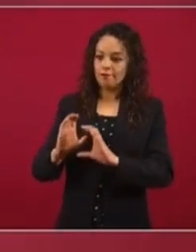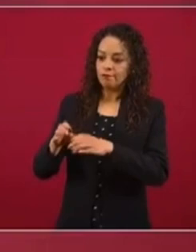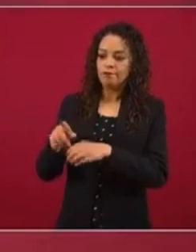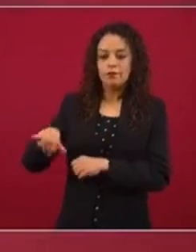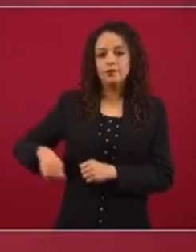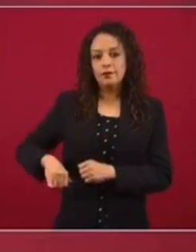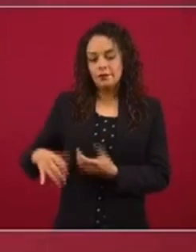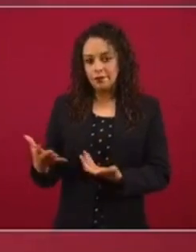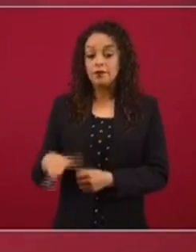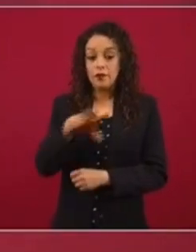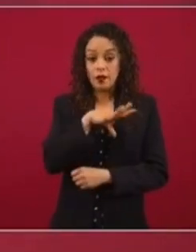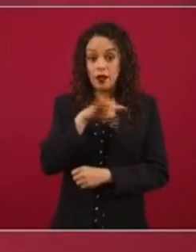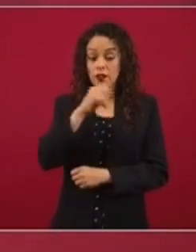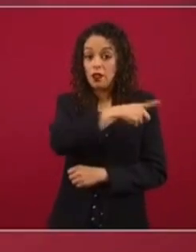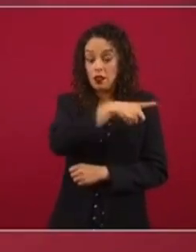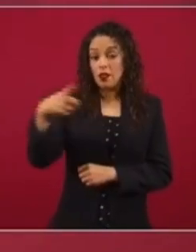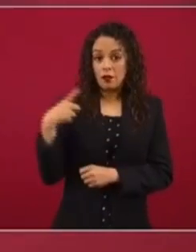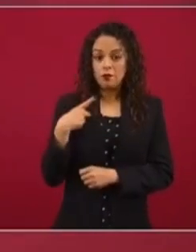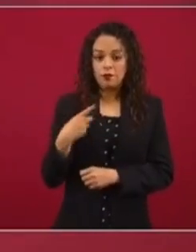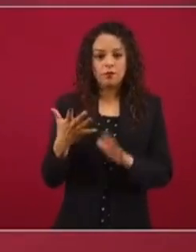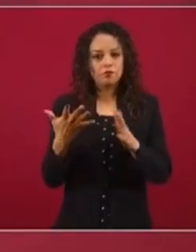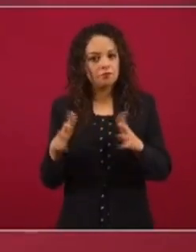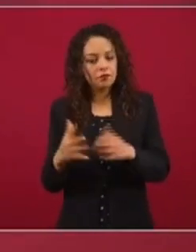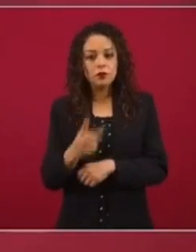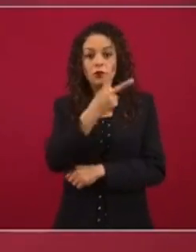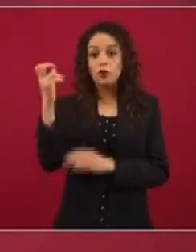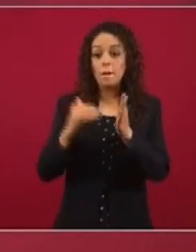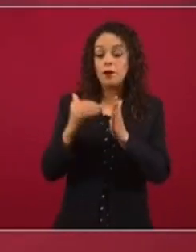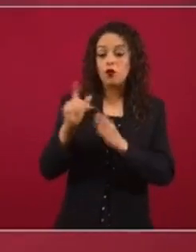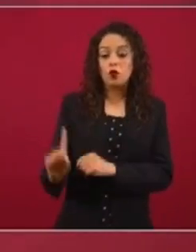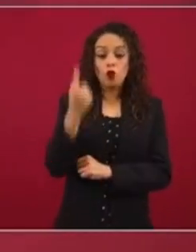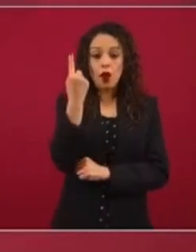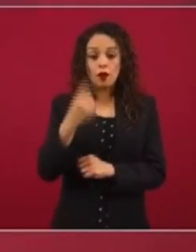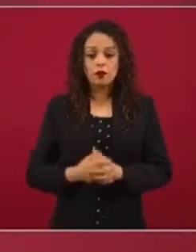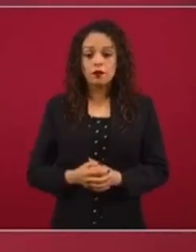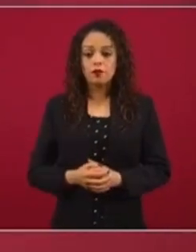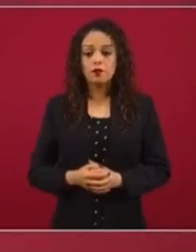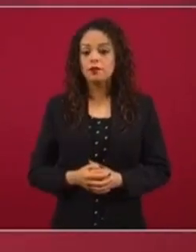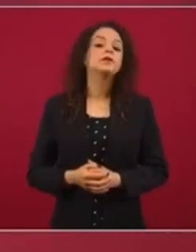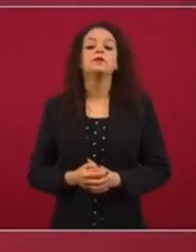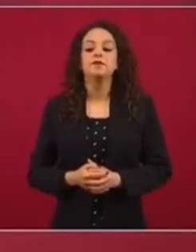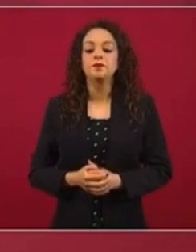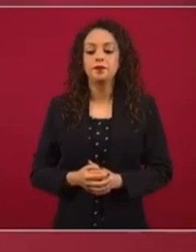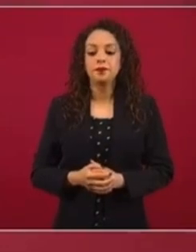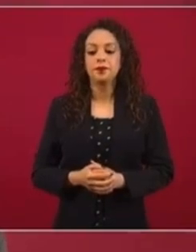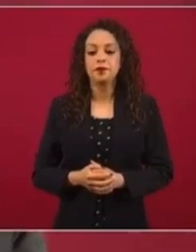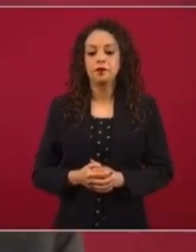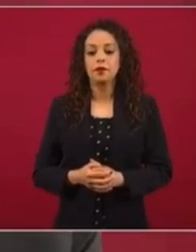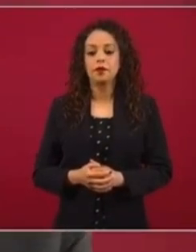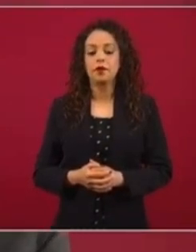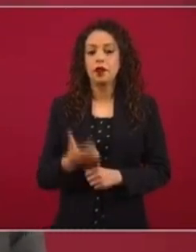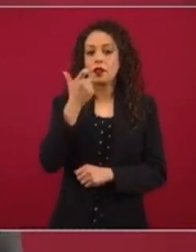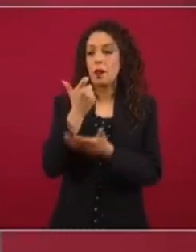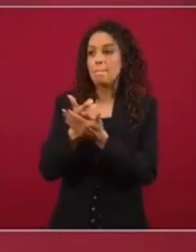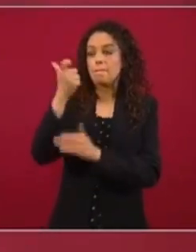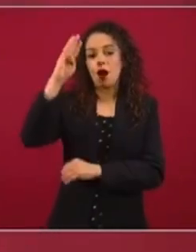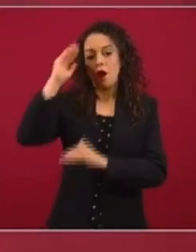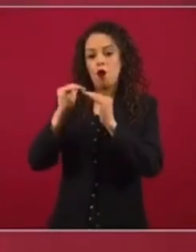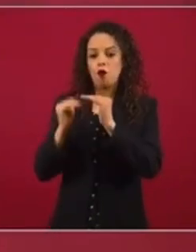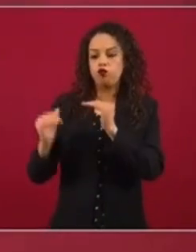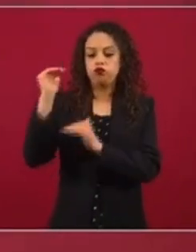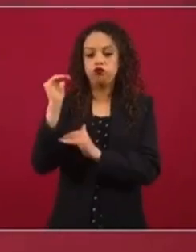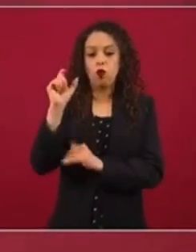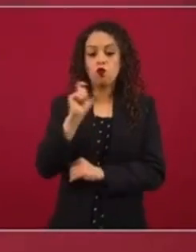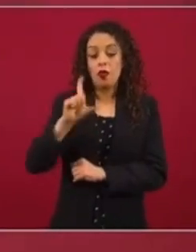una deuda de alrededor de 200 millones de dólares por un sobreprecio que se pagó cuando